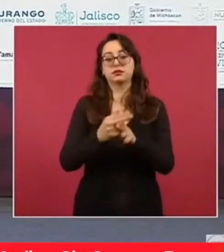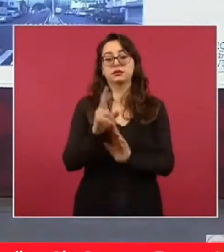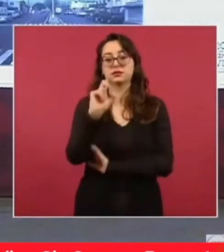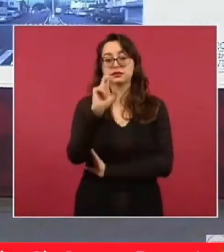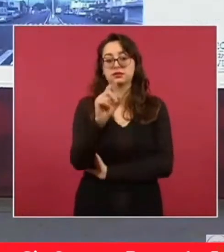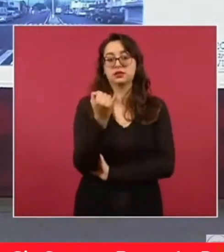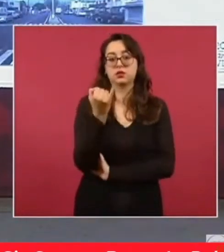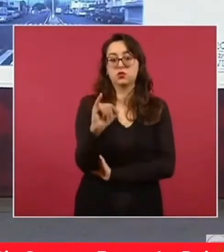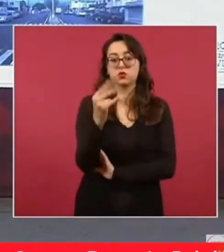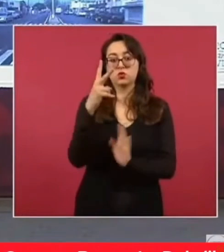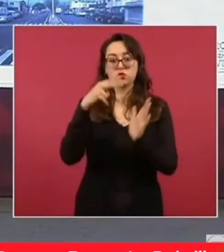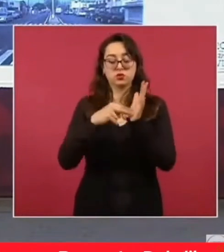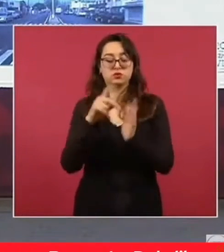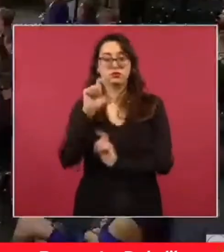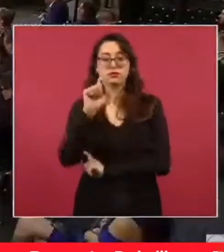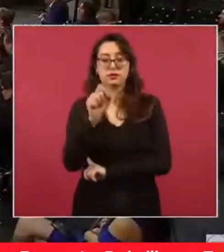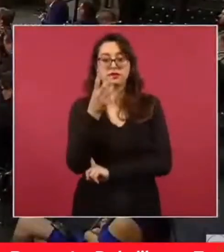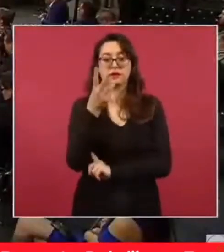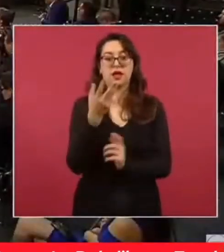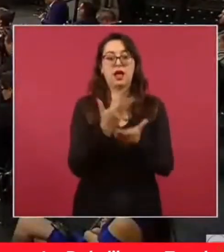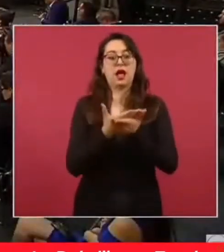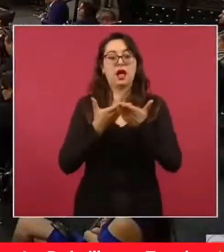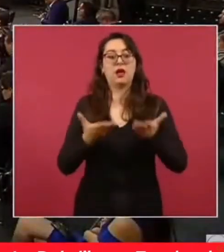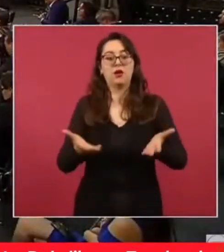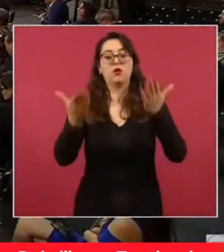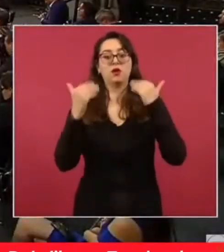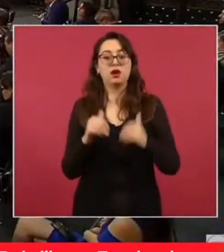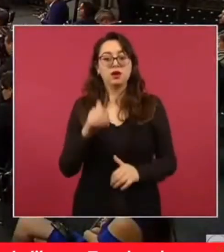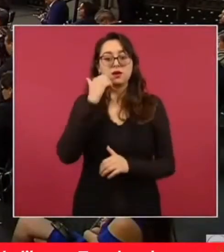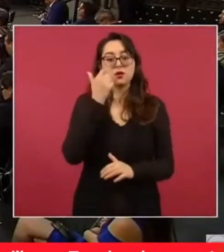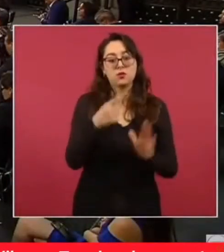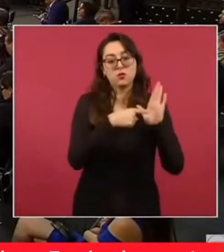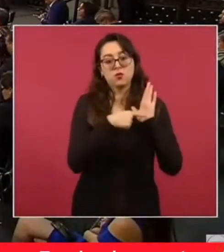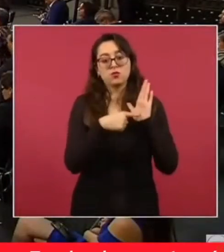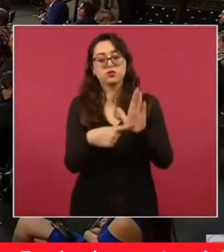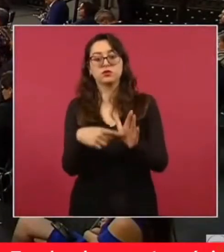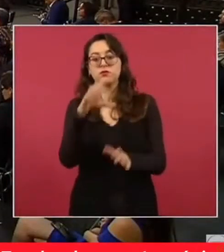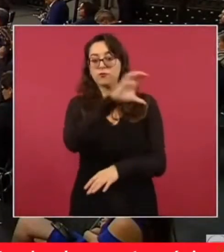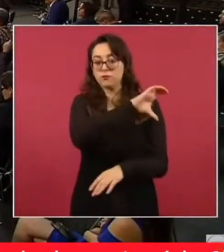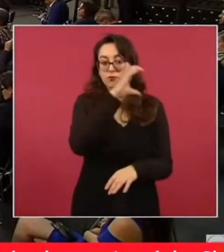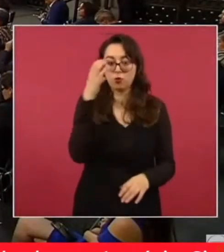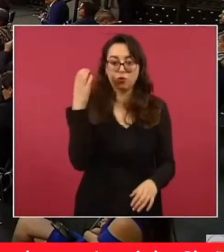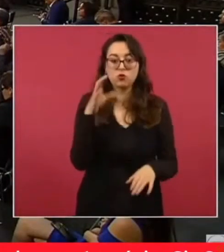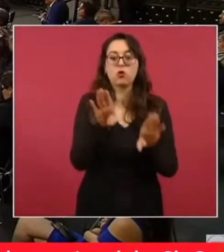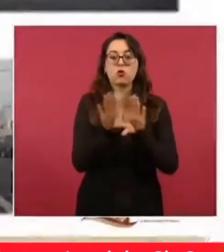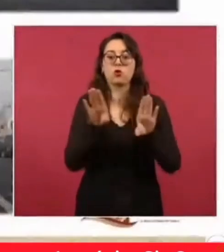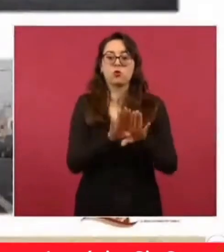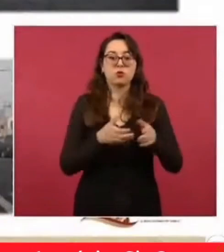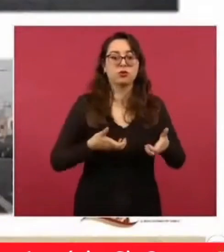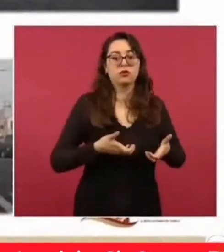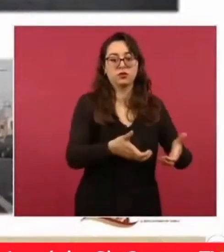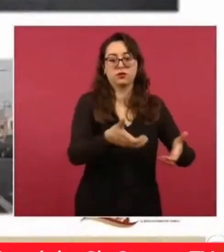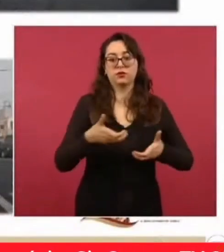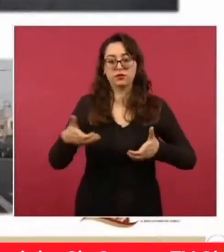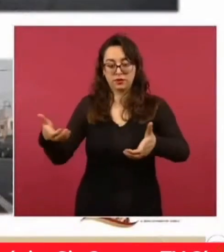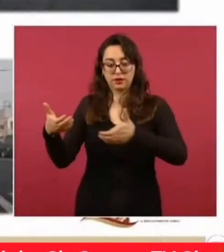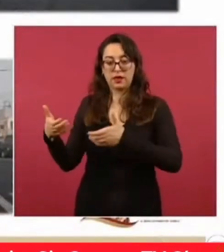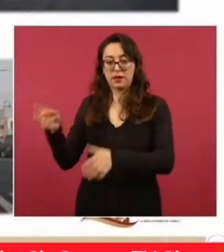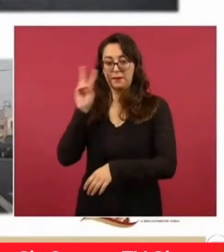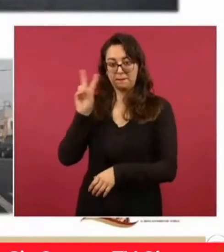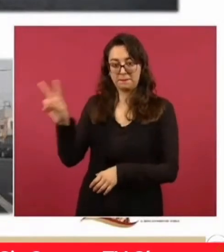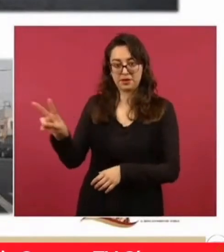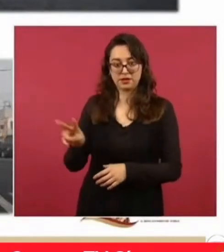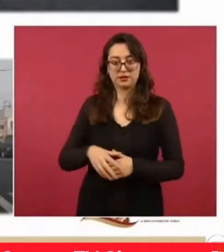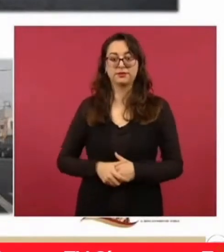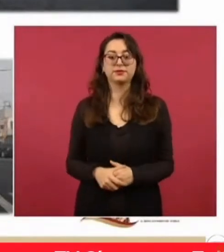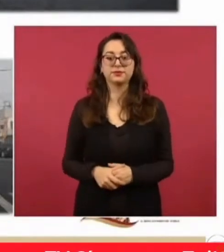tres a continuación algunas de las gráficas de la pavimentación en los estados que se está